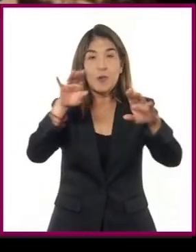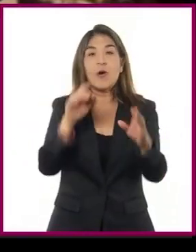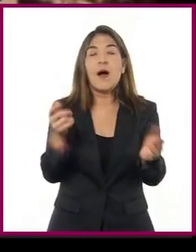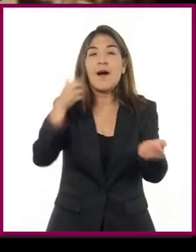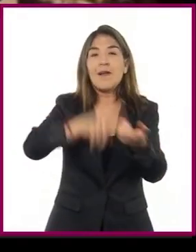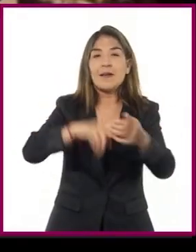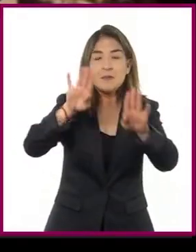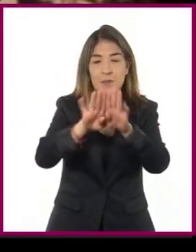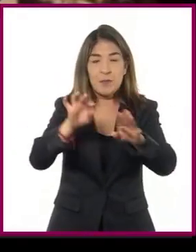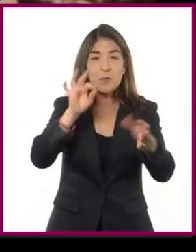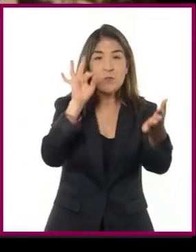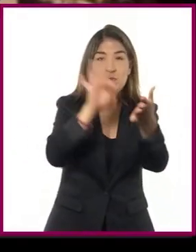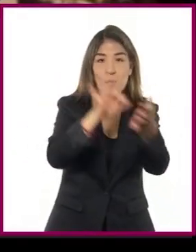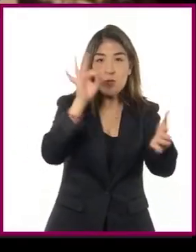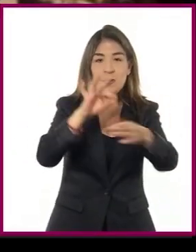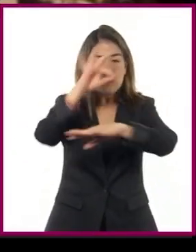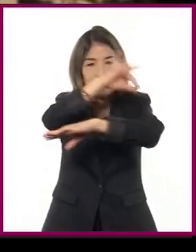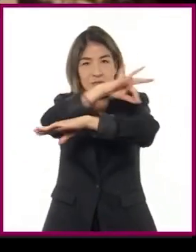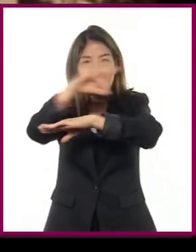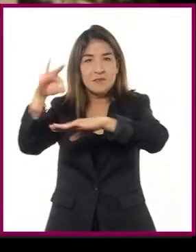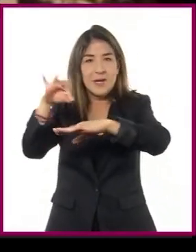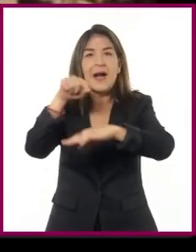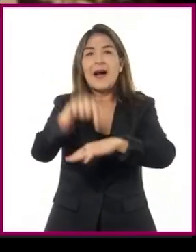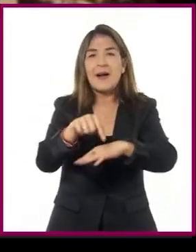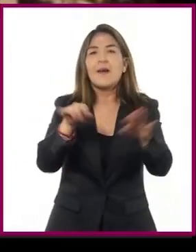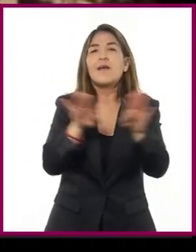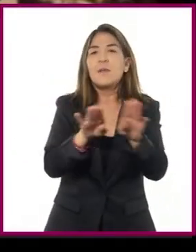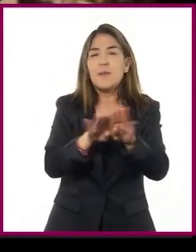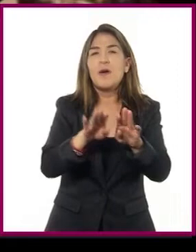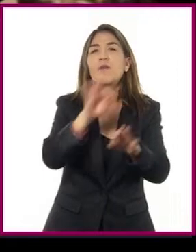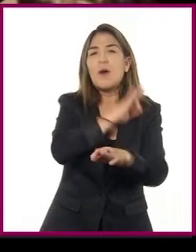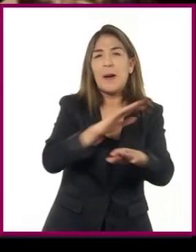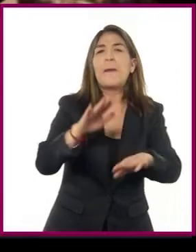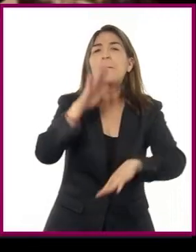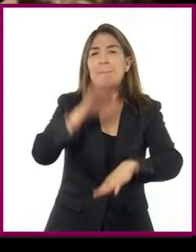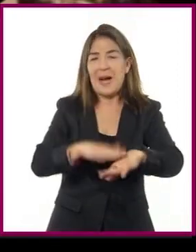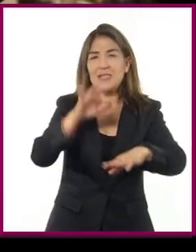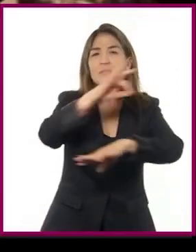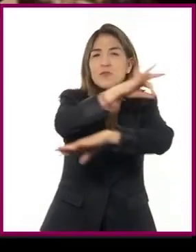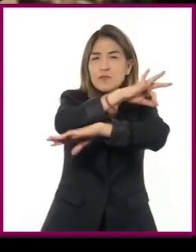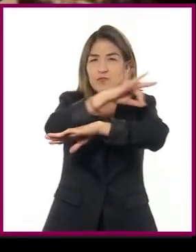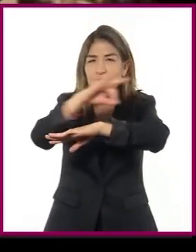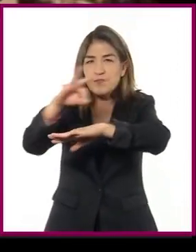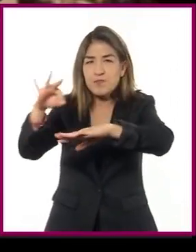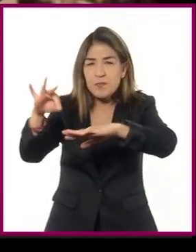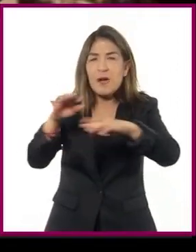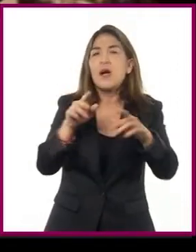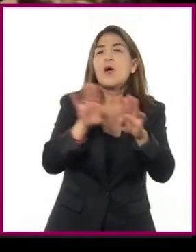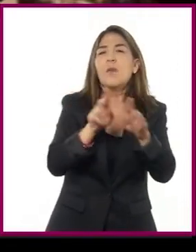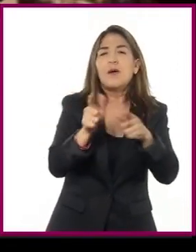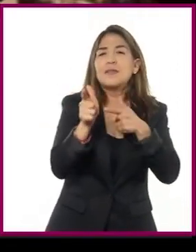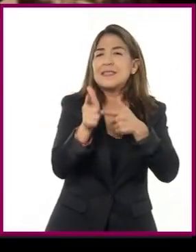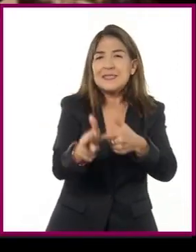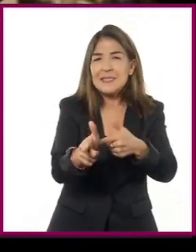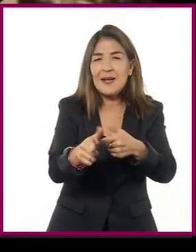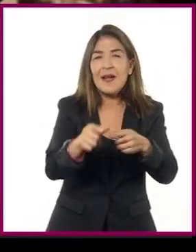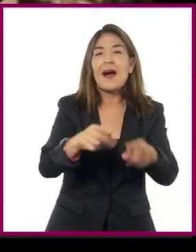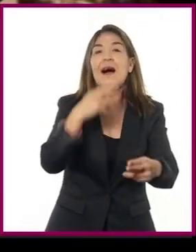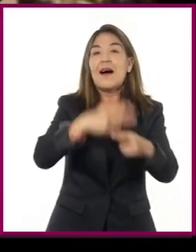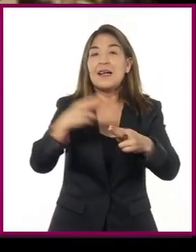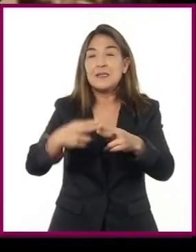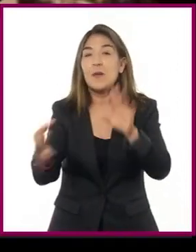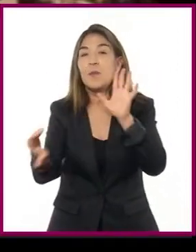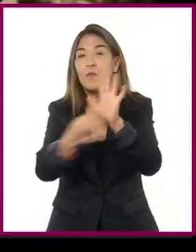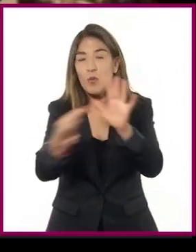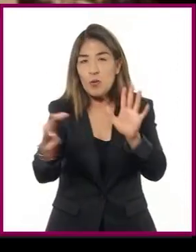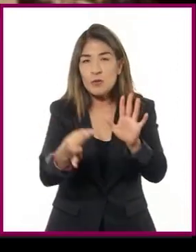desde cualquier punto a cualquier otro, que es posible prolongar continuamente en línea recta una recta dada o que es